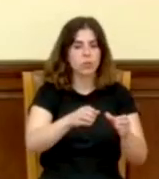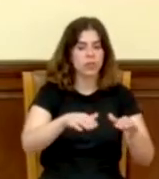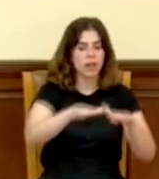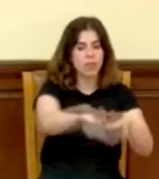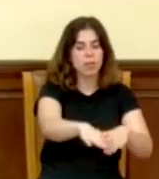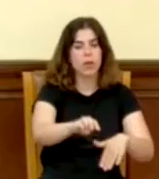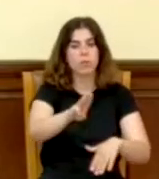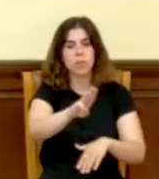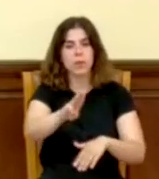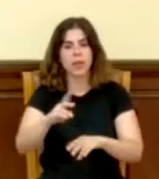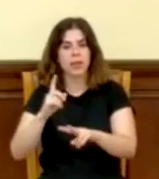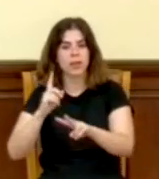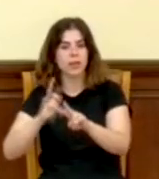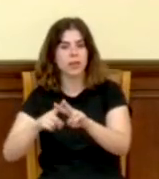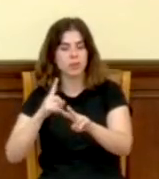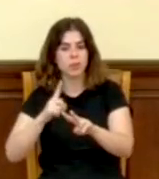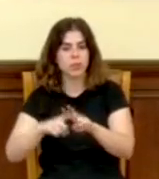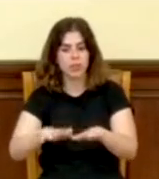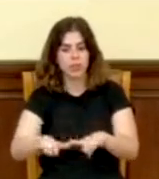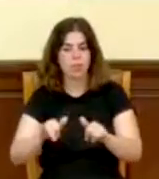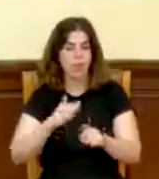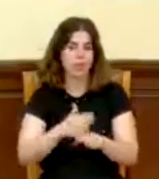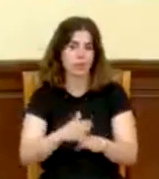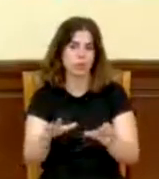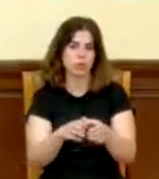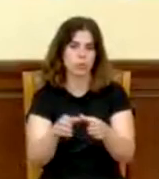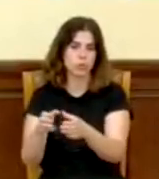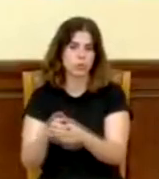la abstención del resto de los grupos. Muy bien, pues no